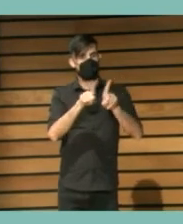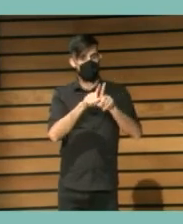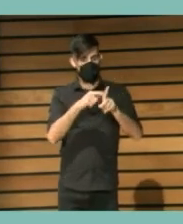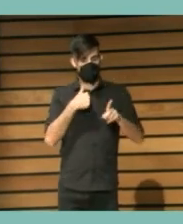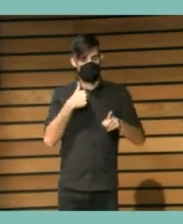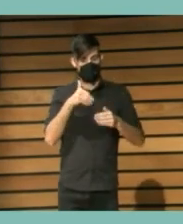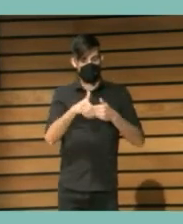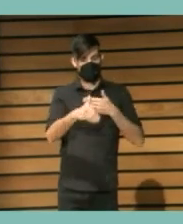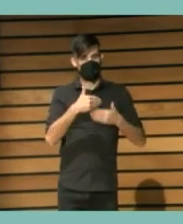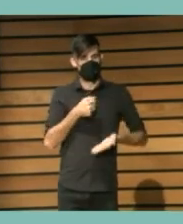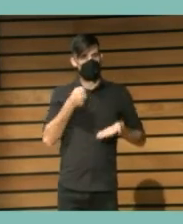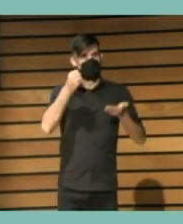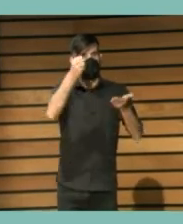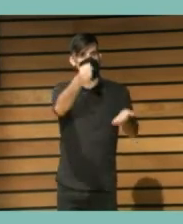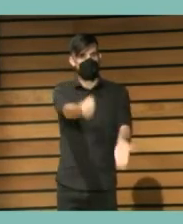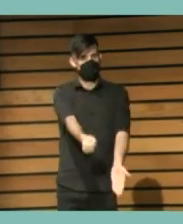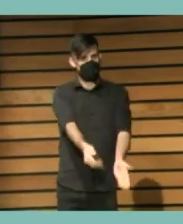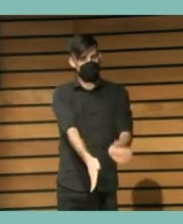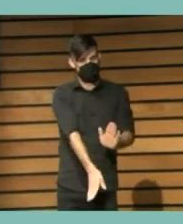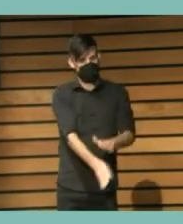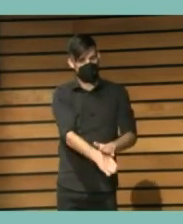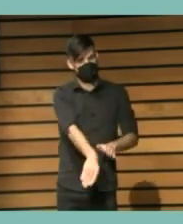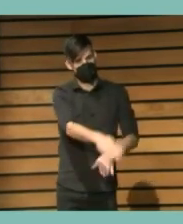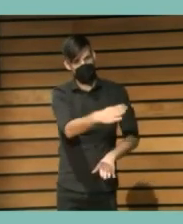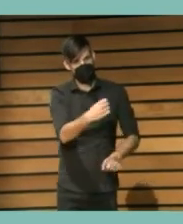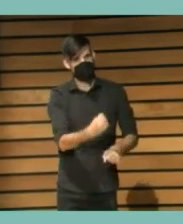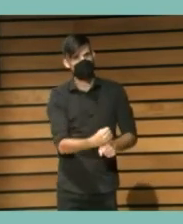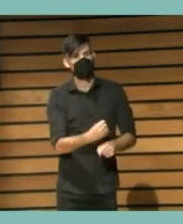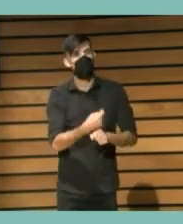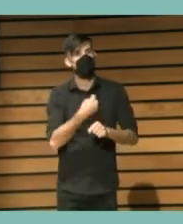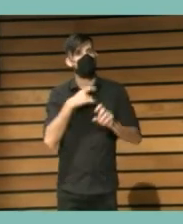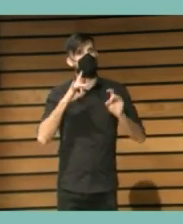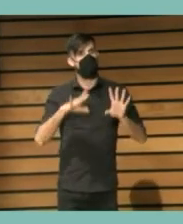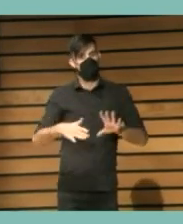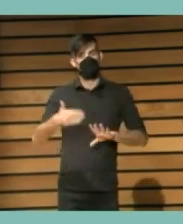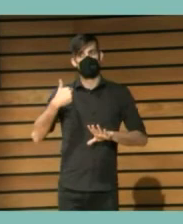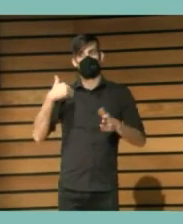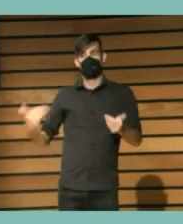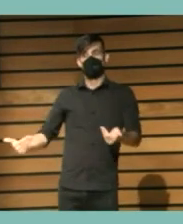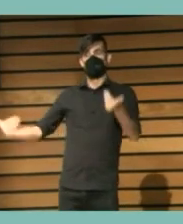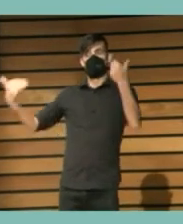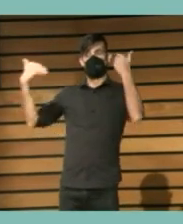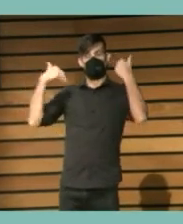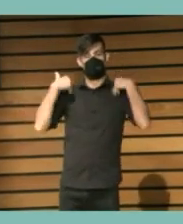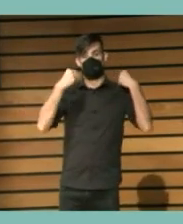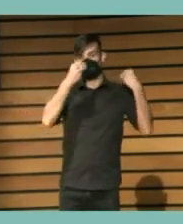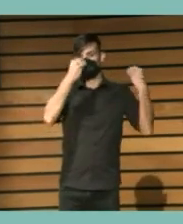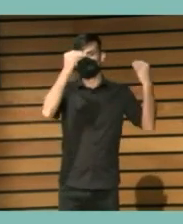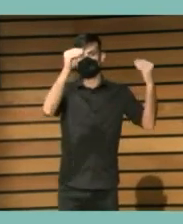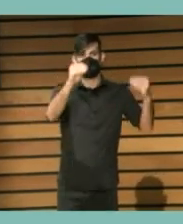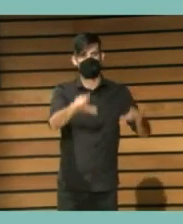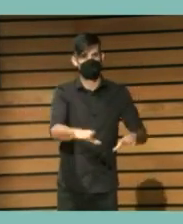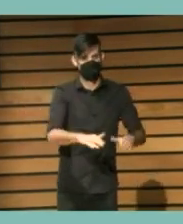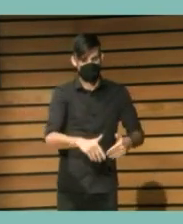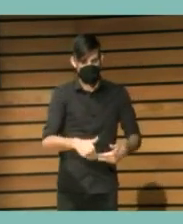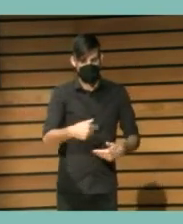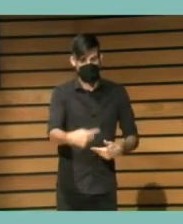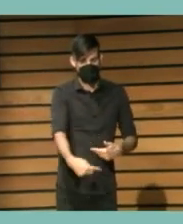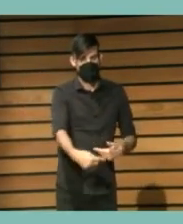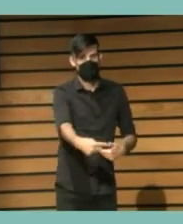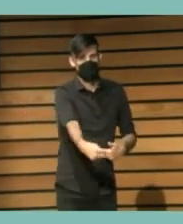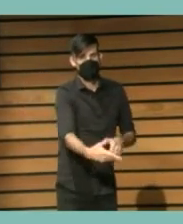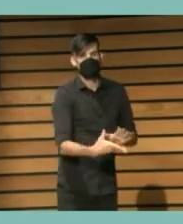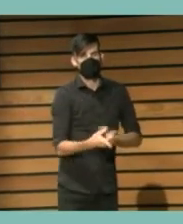que esté preparada, que sea capaz de asumir las responsabilidades que hemos ido teniendo hasta entonces. Y creo que